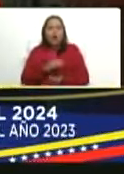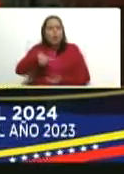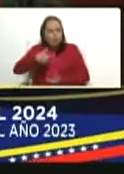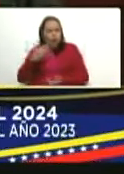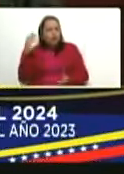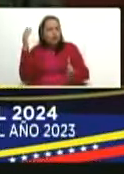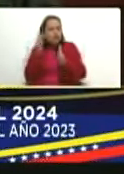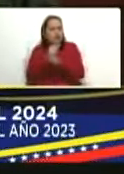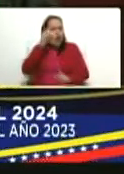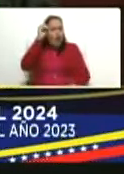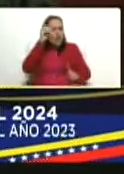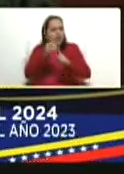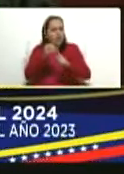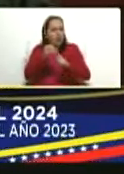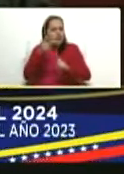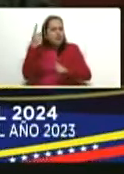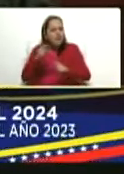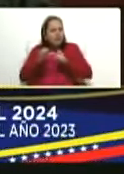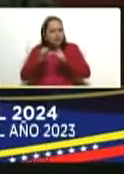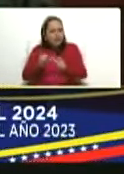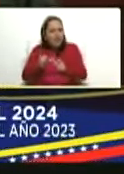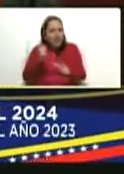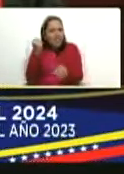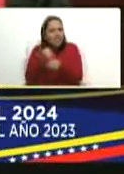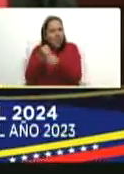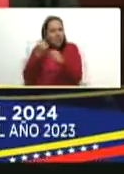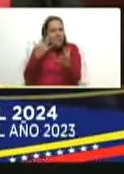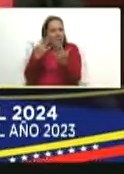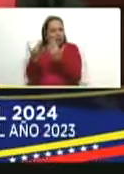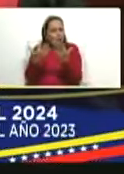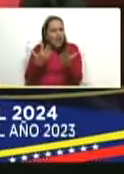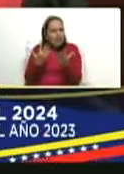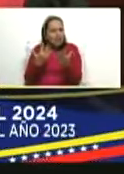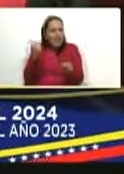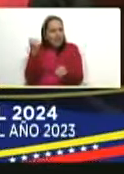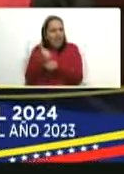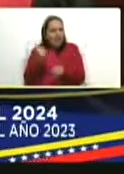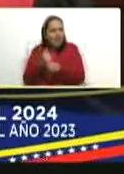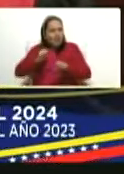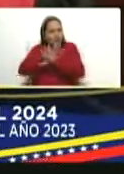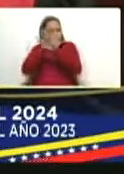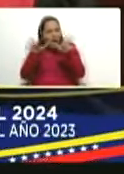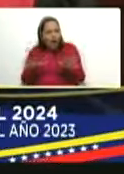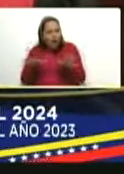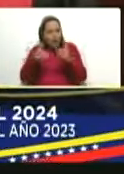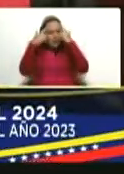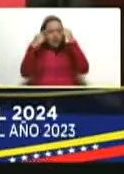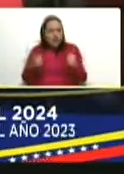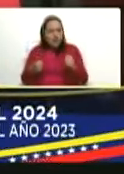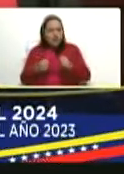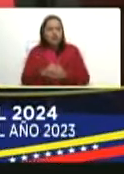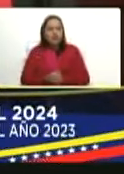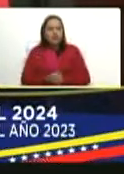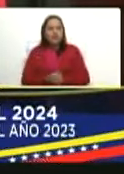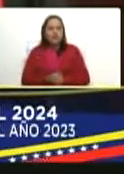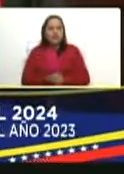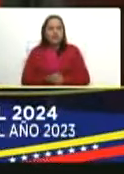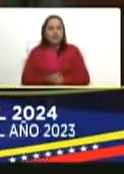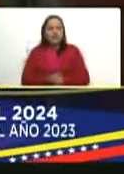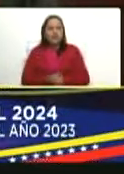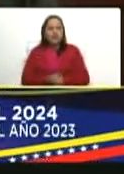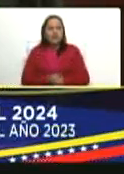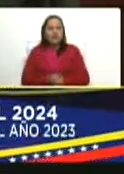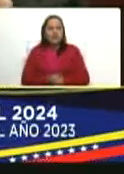objetivo, debemos mantener la transparencia en nuestro ejercicio profesional.